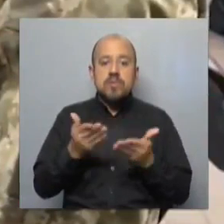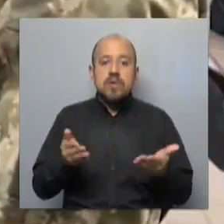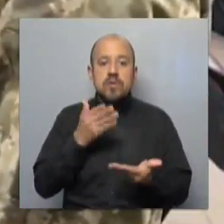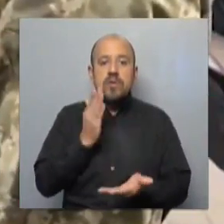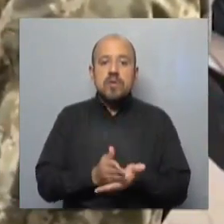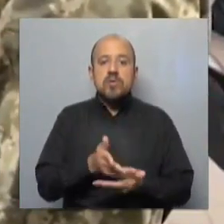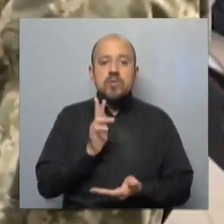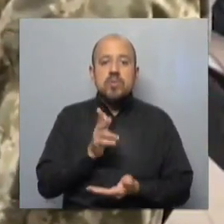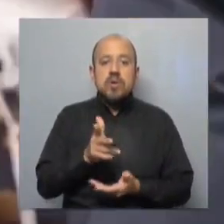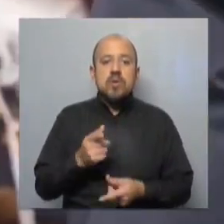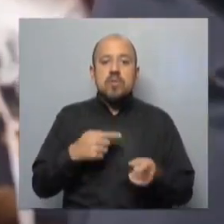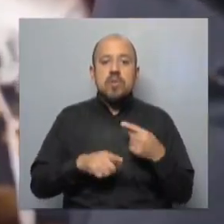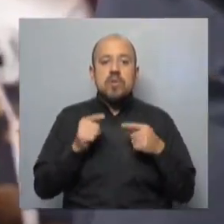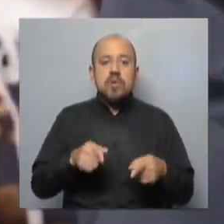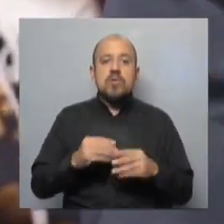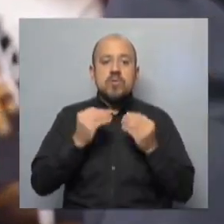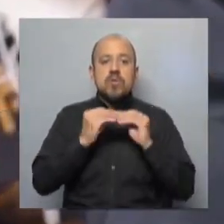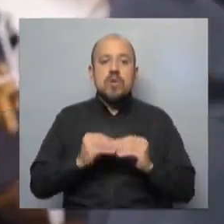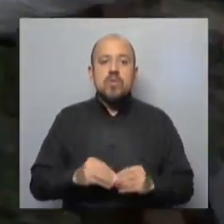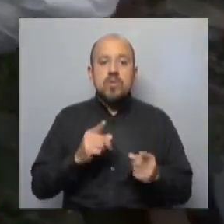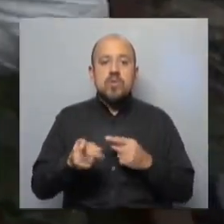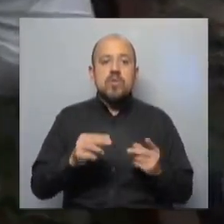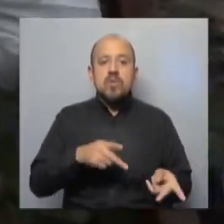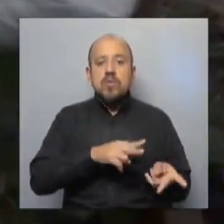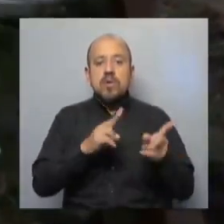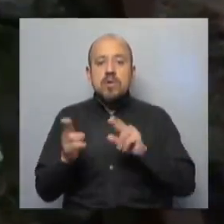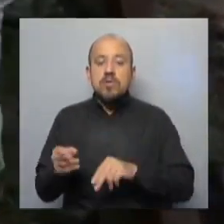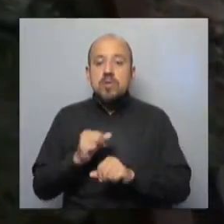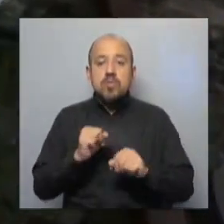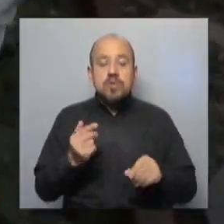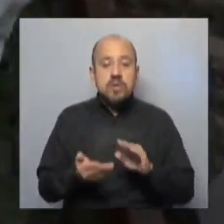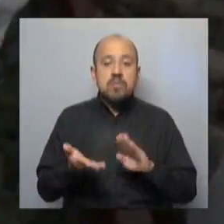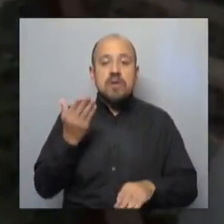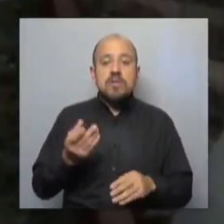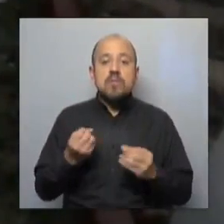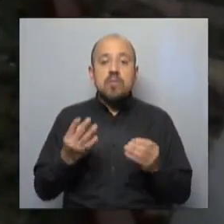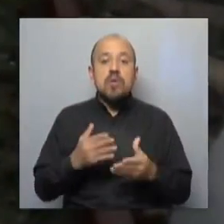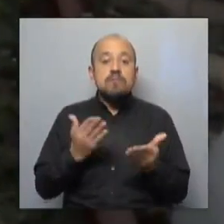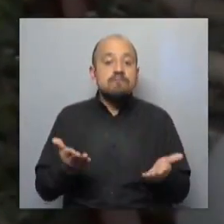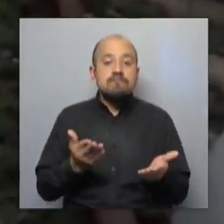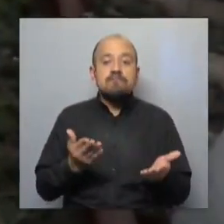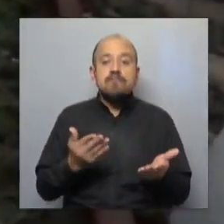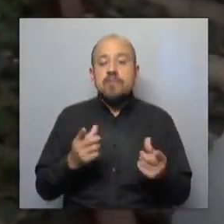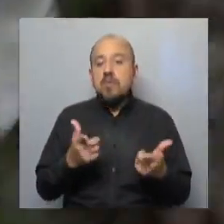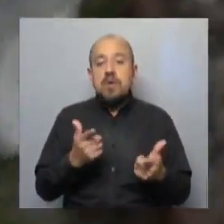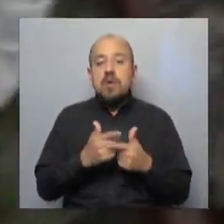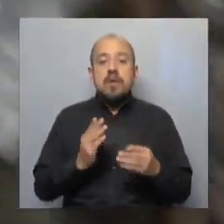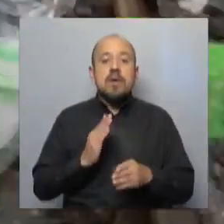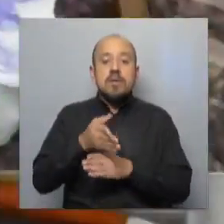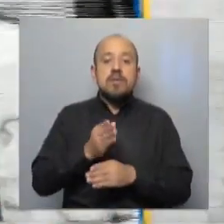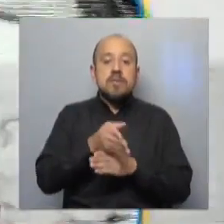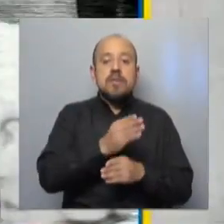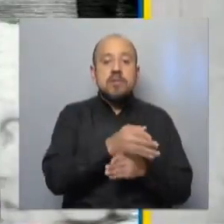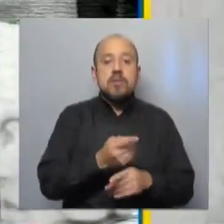humanos pero este es un cálculo parcial y la cifra podría ser mucho mayor ya que no se tiene acceso a muchas zonas de fuertes hostilidades